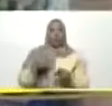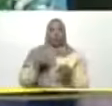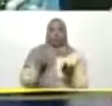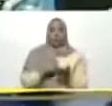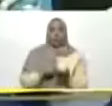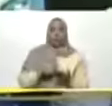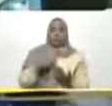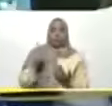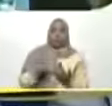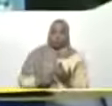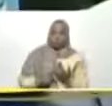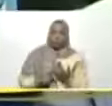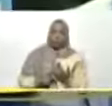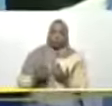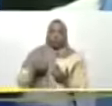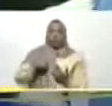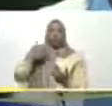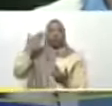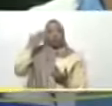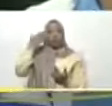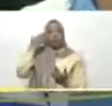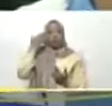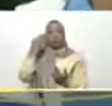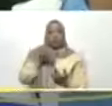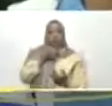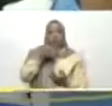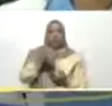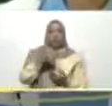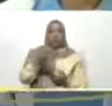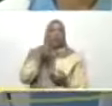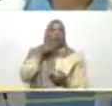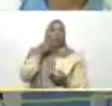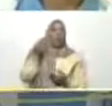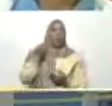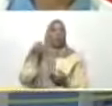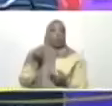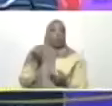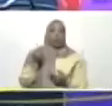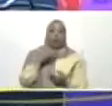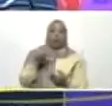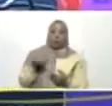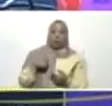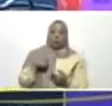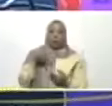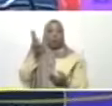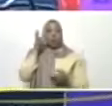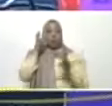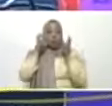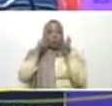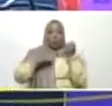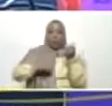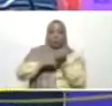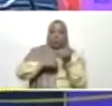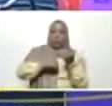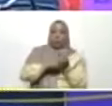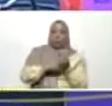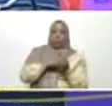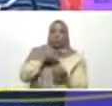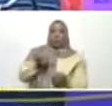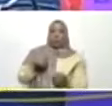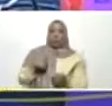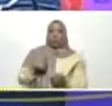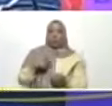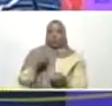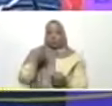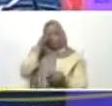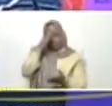estas propuestas que yo sé que usted siempre atiende a la juventud que usted nos escucha que usted nos apoya y sobre todo Usted es